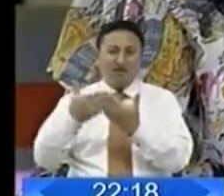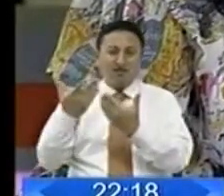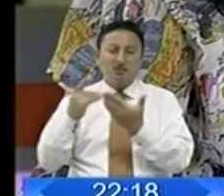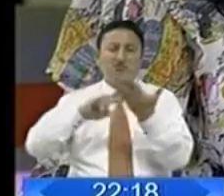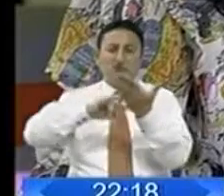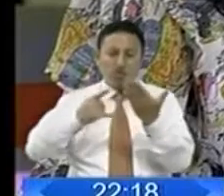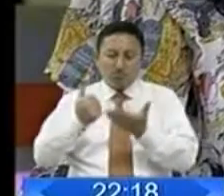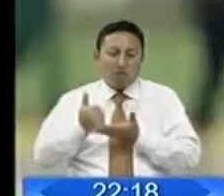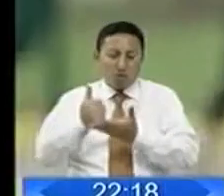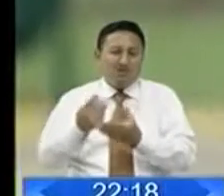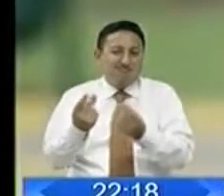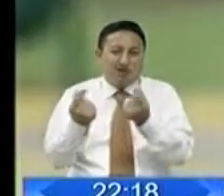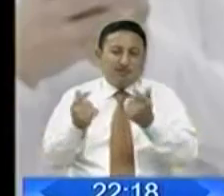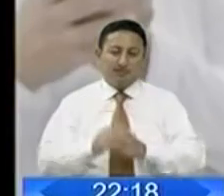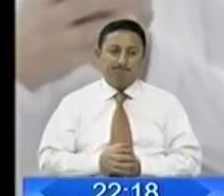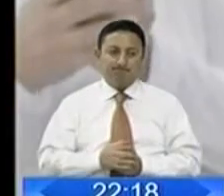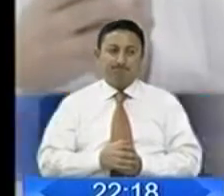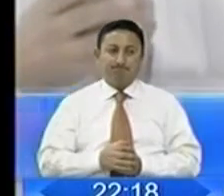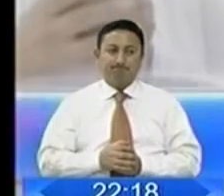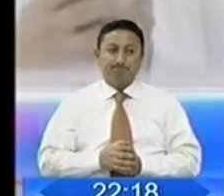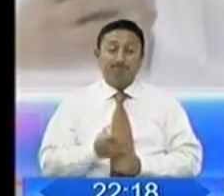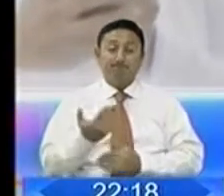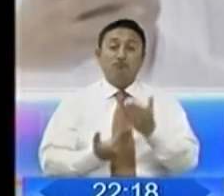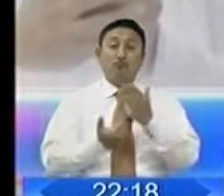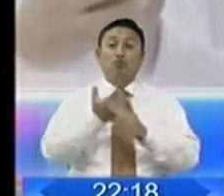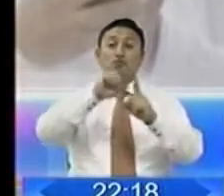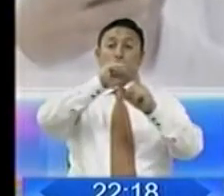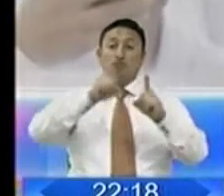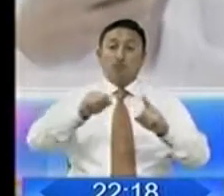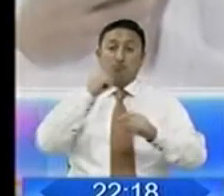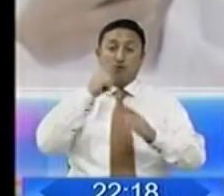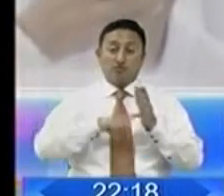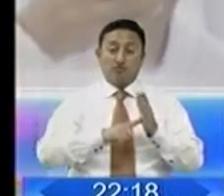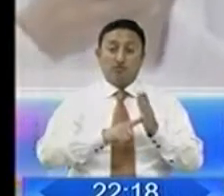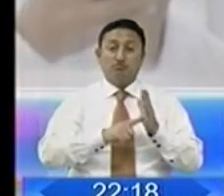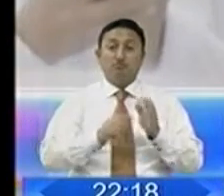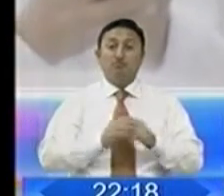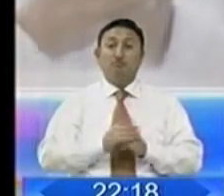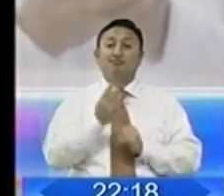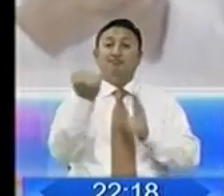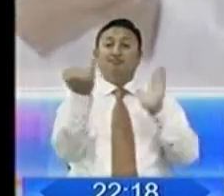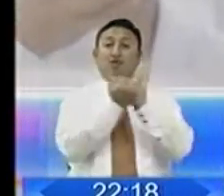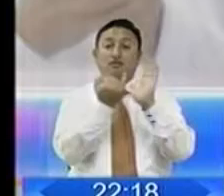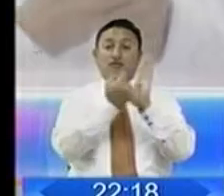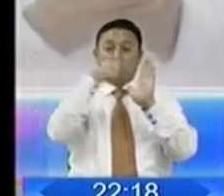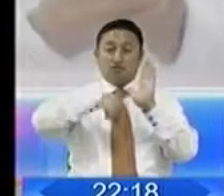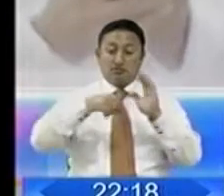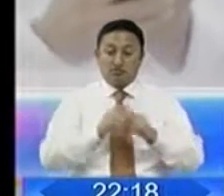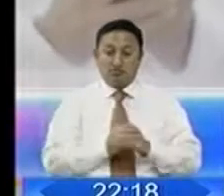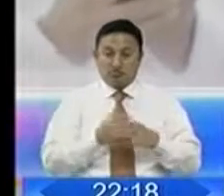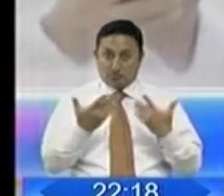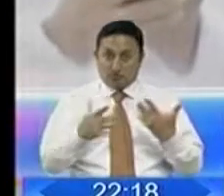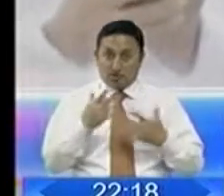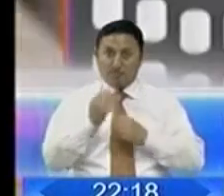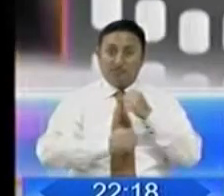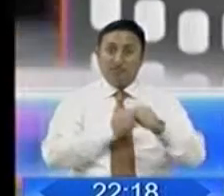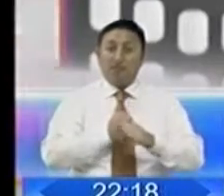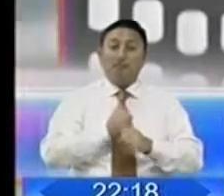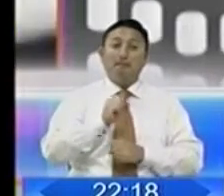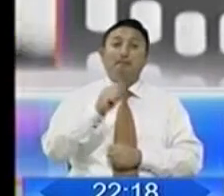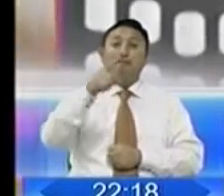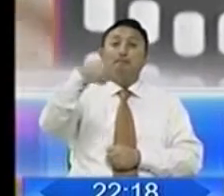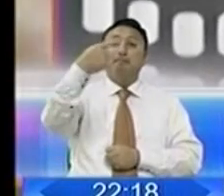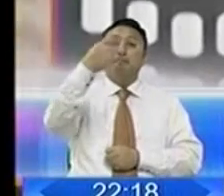tecnología. Los avances en los nuevos sistemas de identificación y documentación personal en el país estarían listos para el primer trimestre